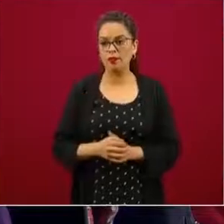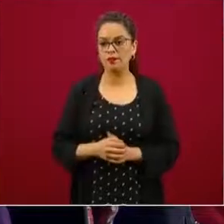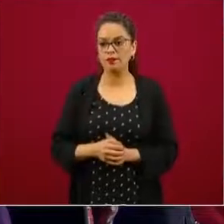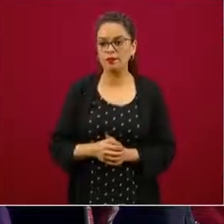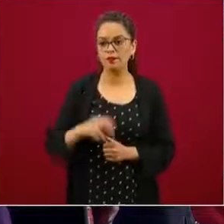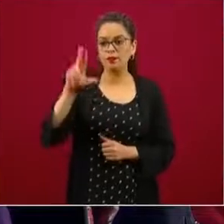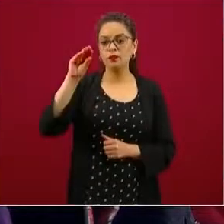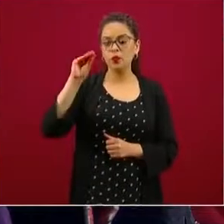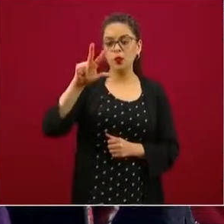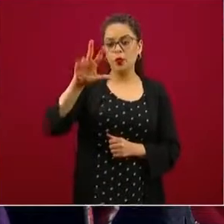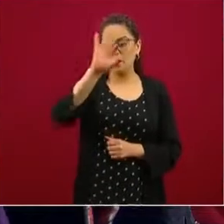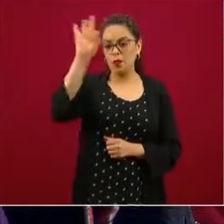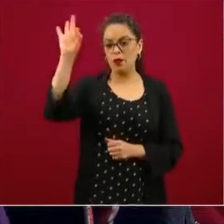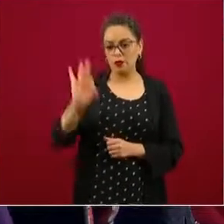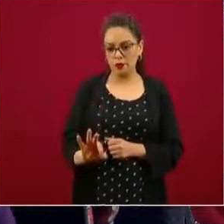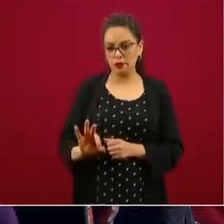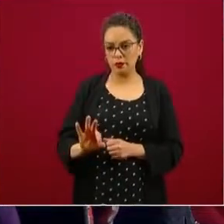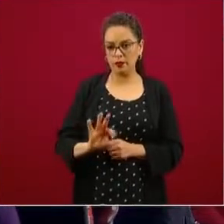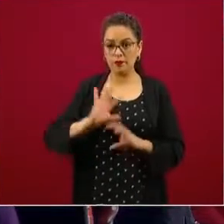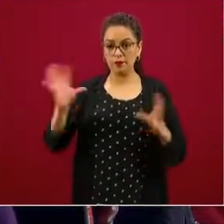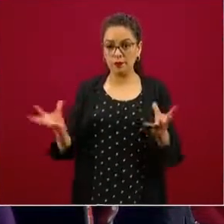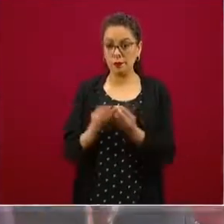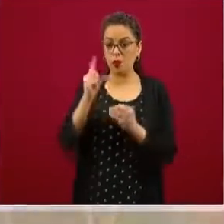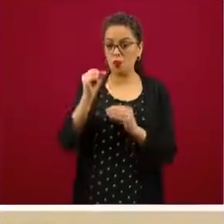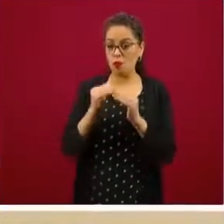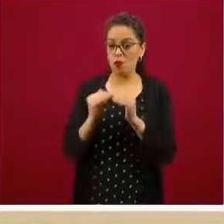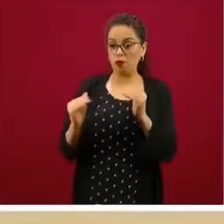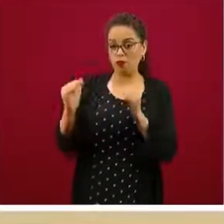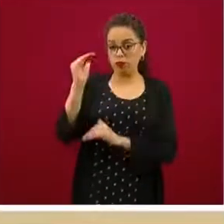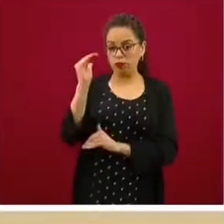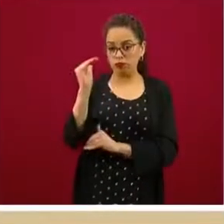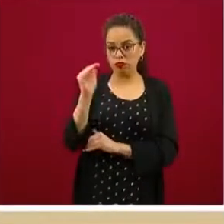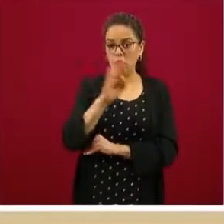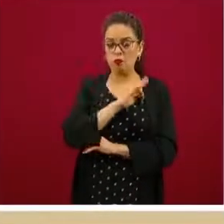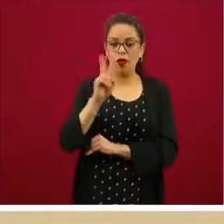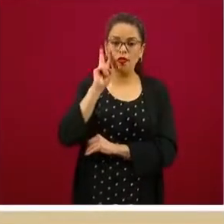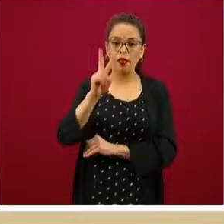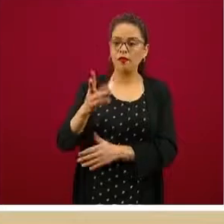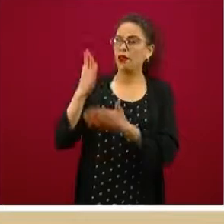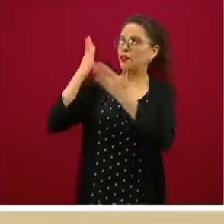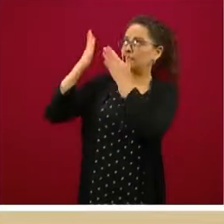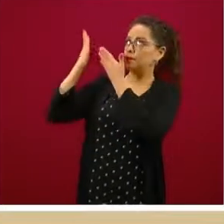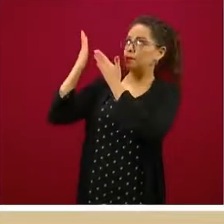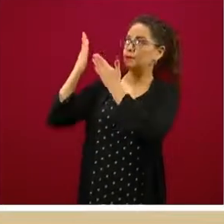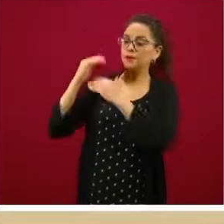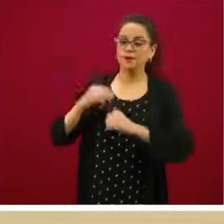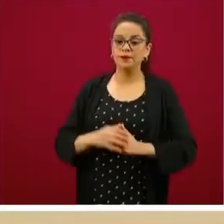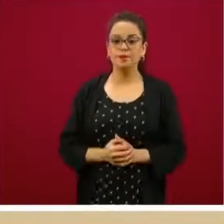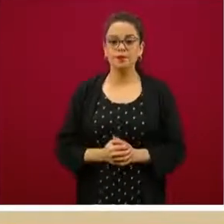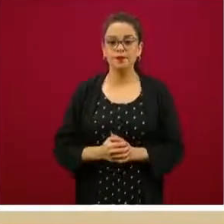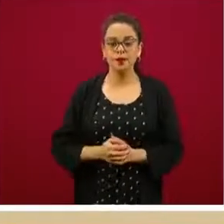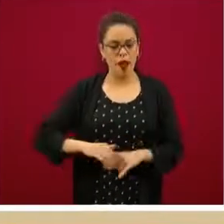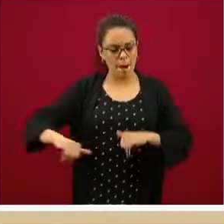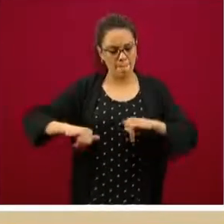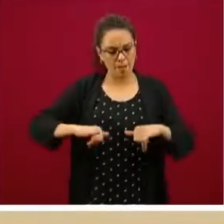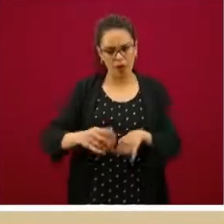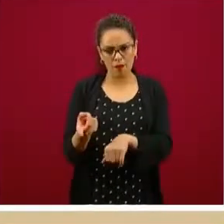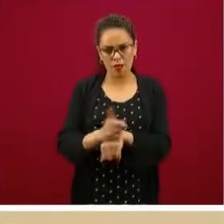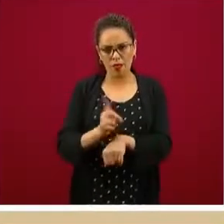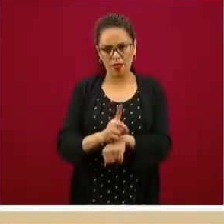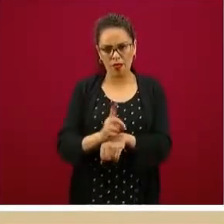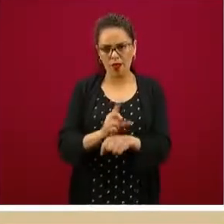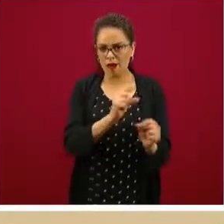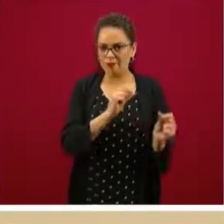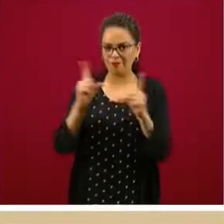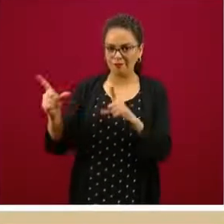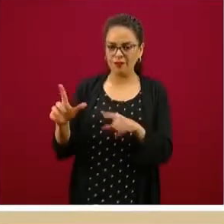punto porcentual en términos generales y lo podemos ver en la siguiente imagen. El mapa que ponemos todos los días cambia muy poco, es